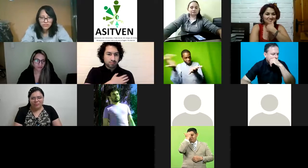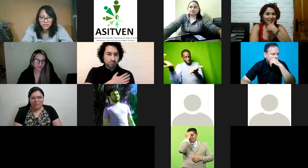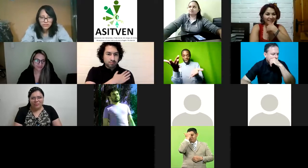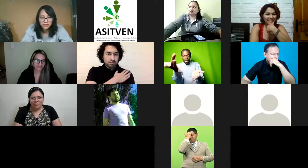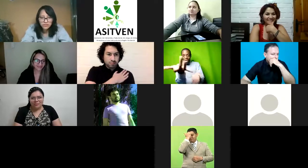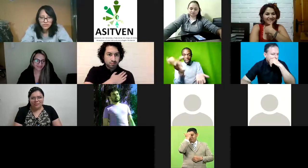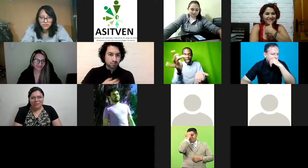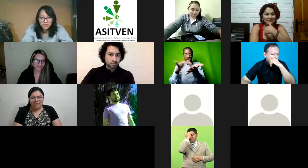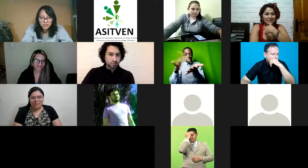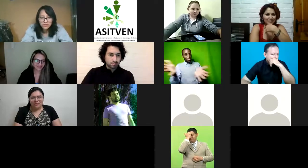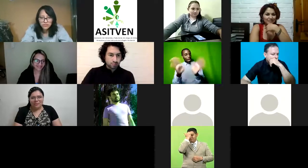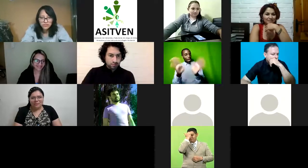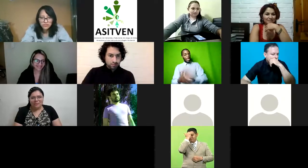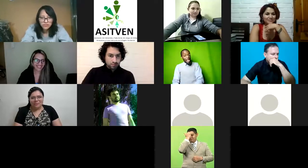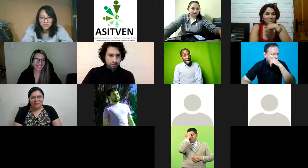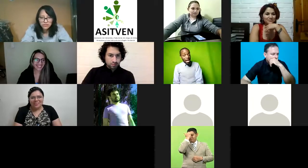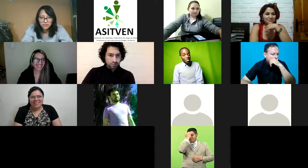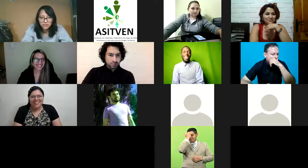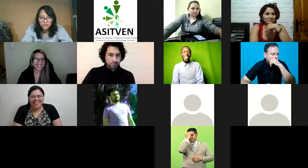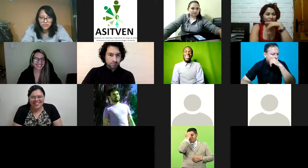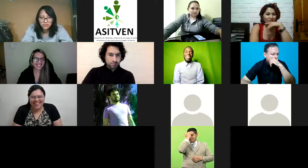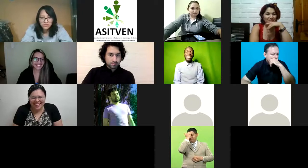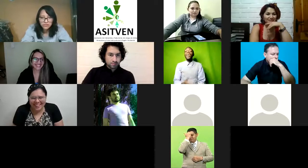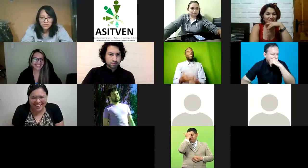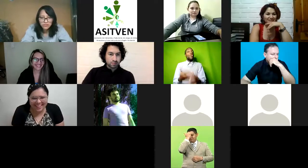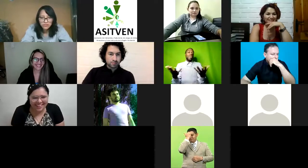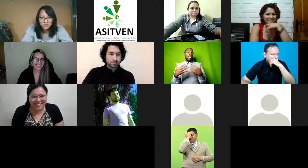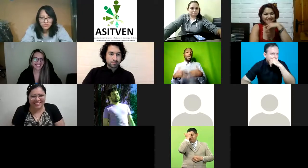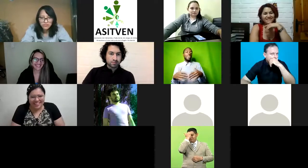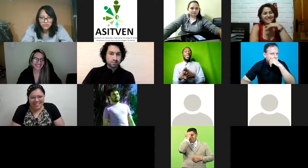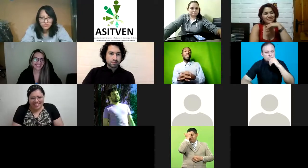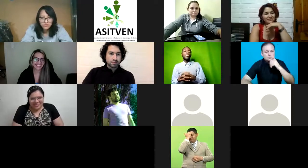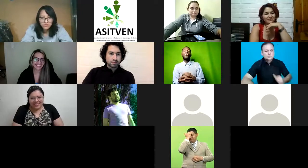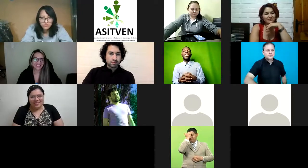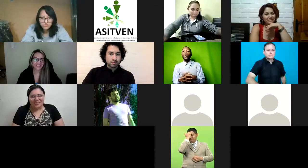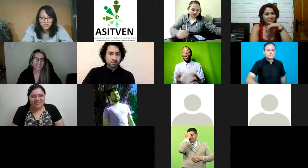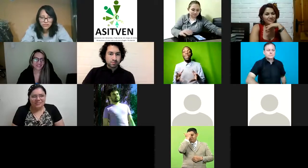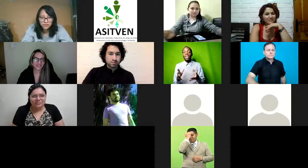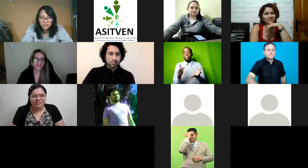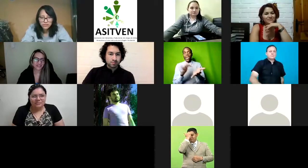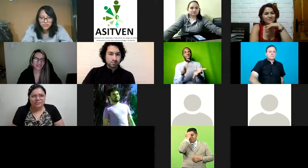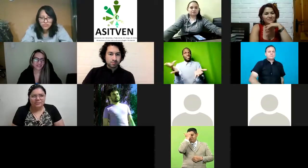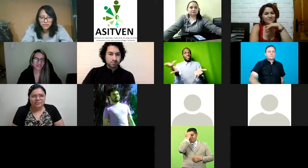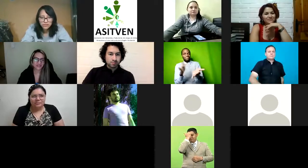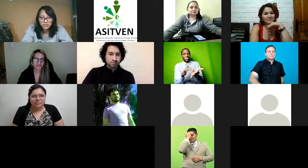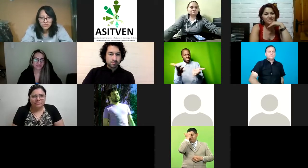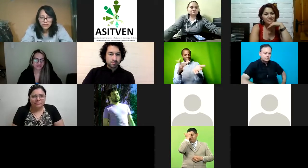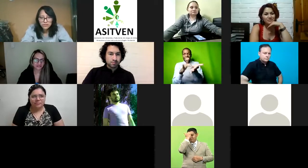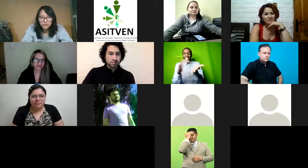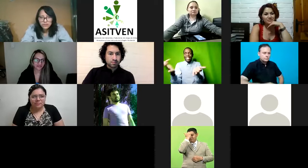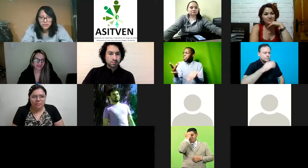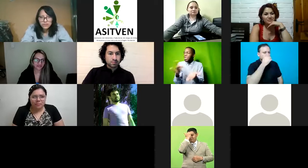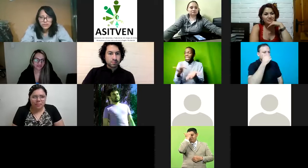es eso? ¿Que me estás haciendo casi una grosería? O en lengua de señas, por ejemplo, de Colombia también ellos dicen, esto no